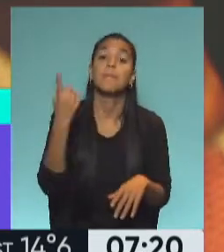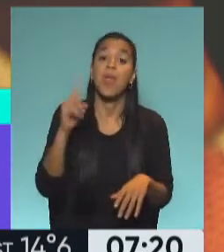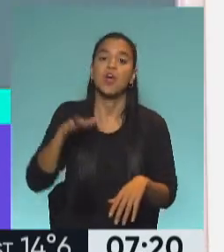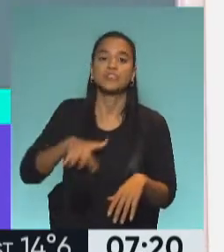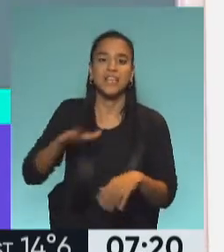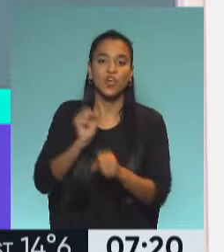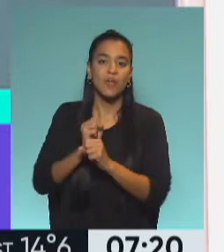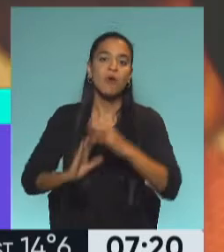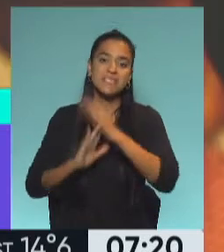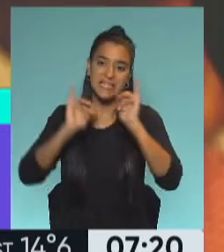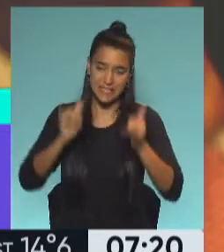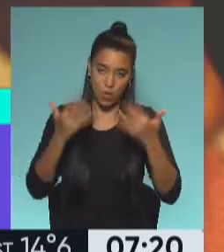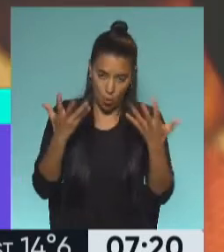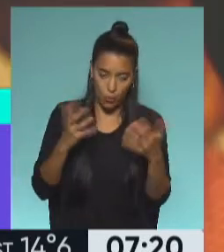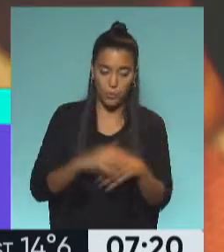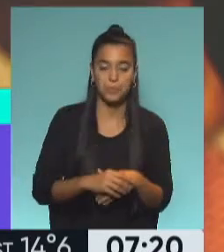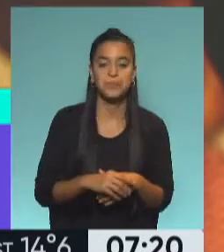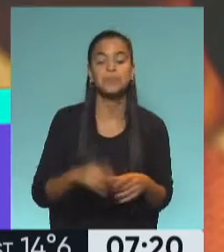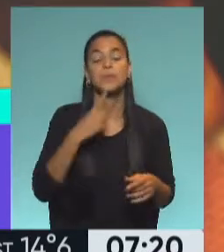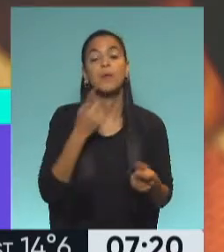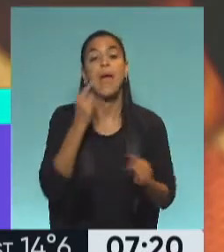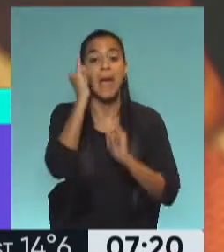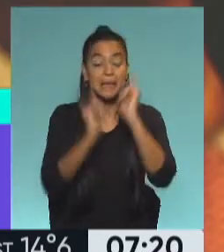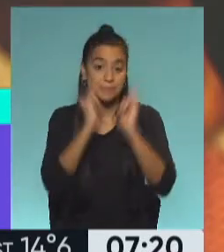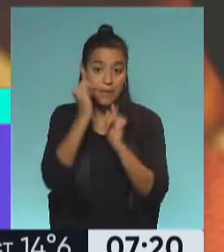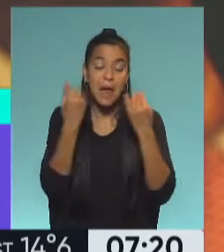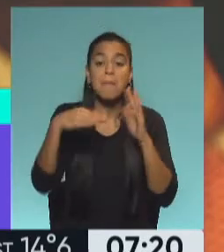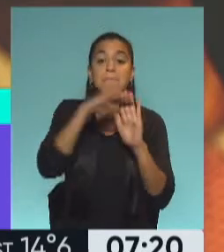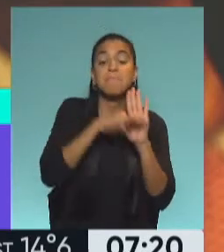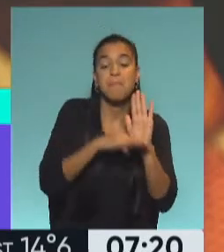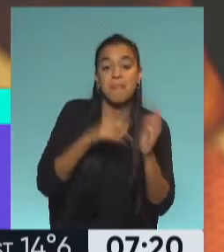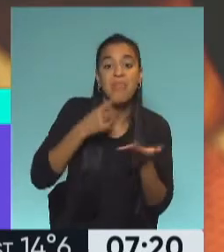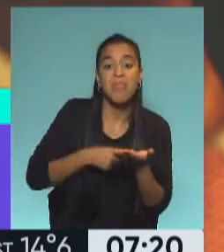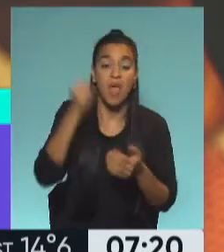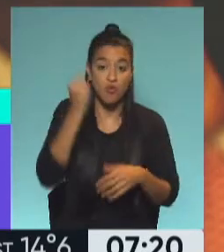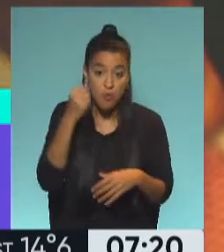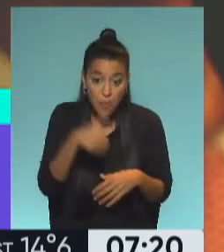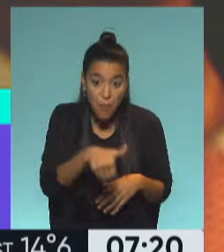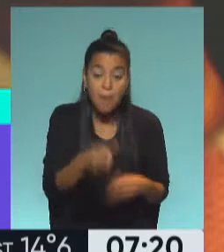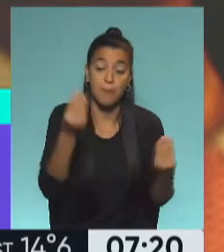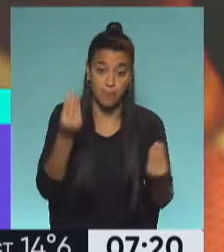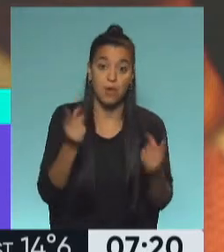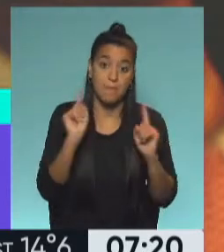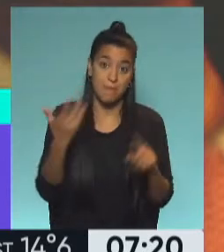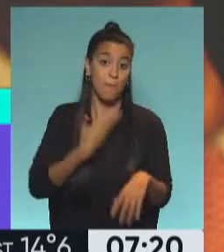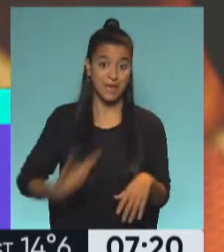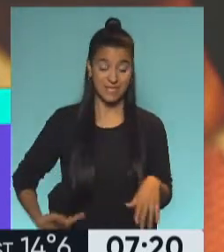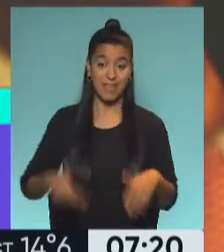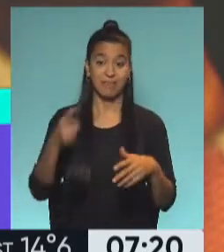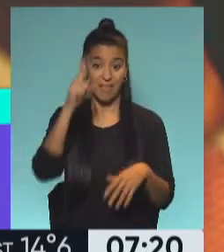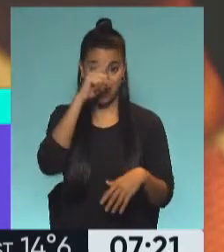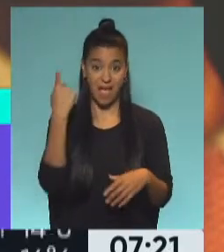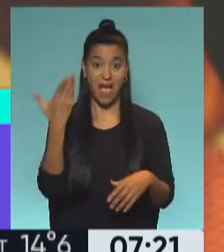esenciales. Claro que sí. Eso, obviamente. Entonces, para explicar qué medidas económicas se vienen, porque lo dijo el presidente de la